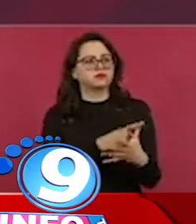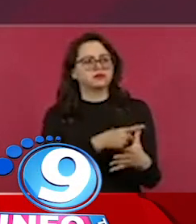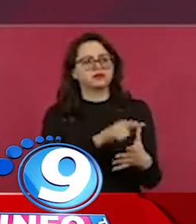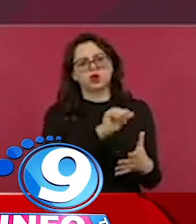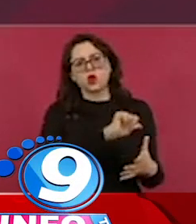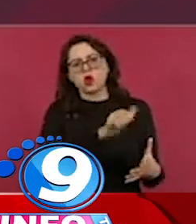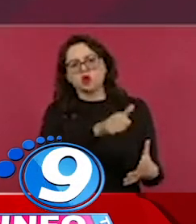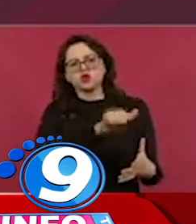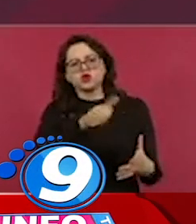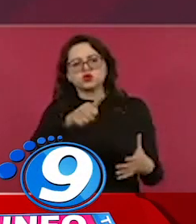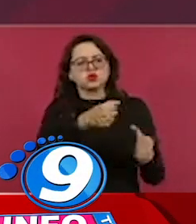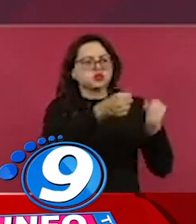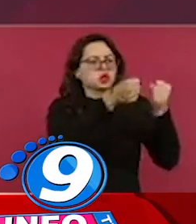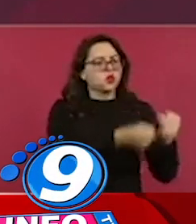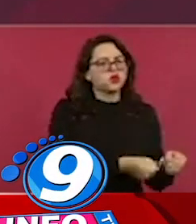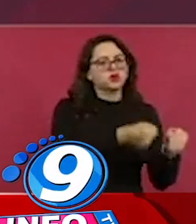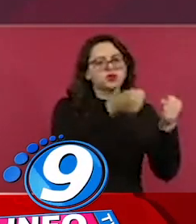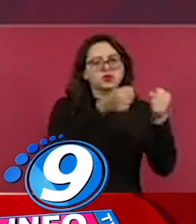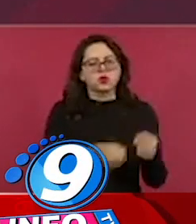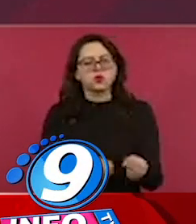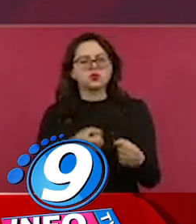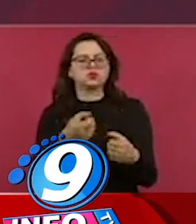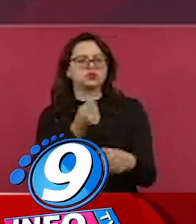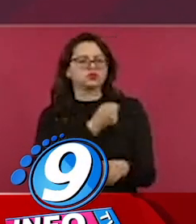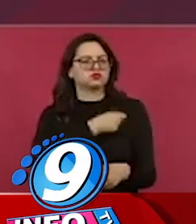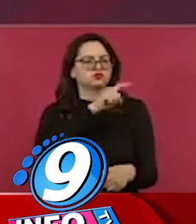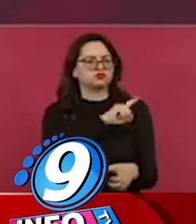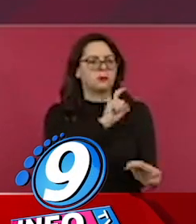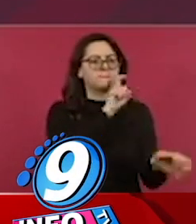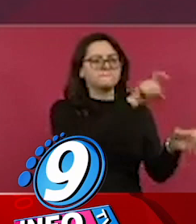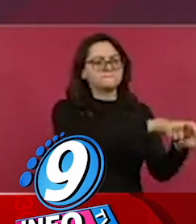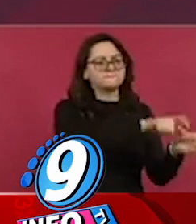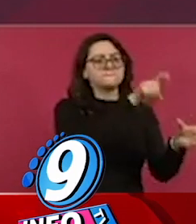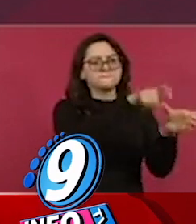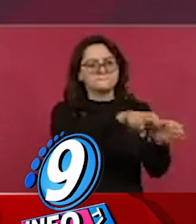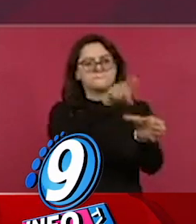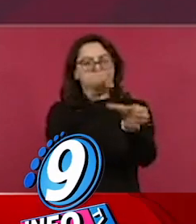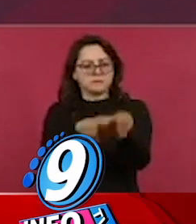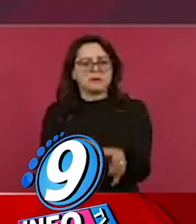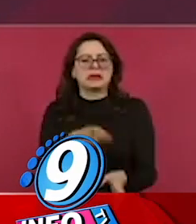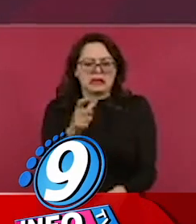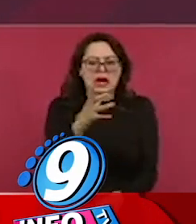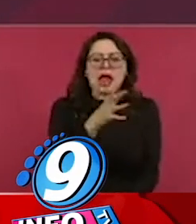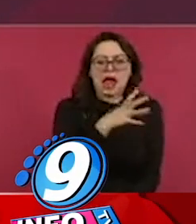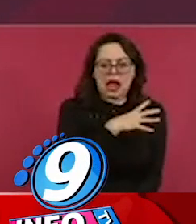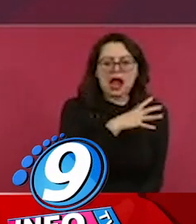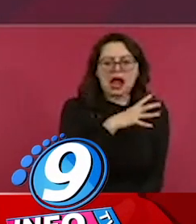otras instituciones públicas Pero hay